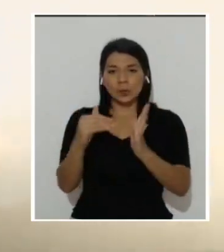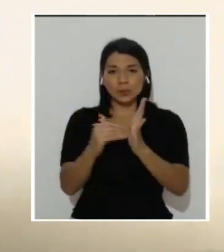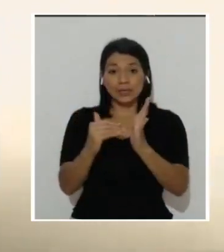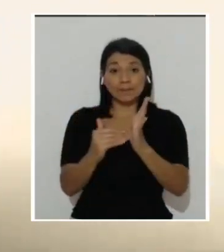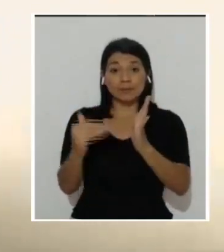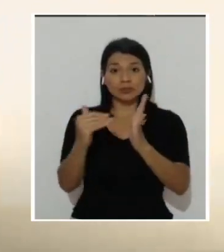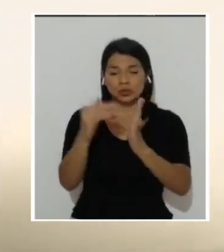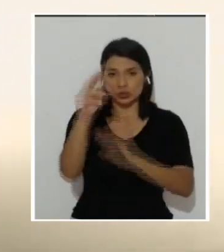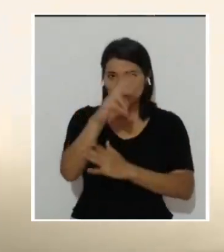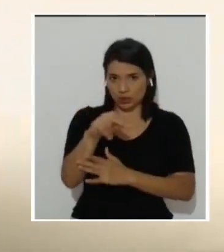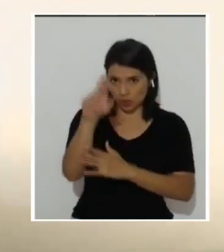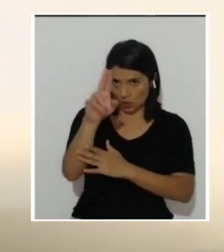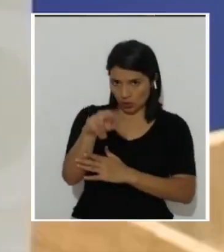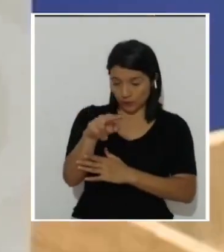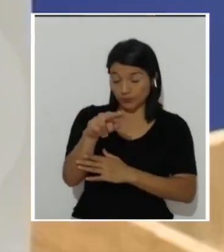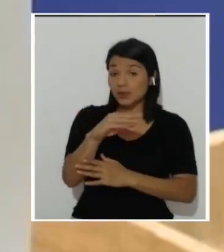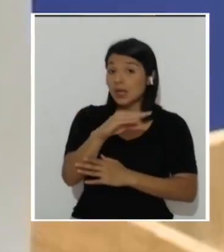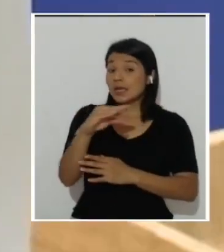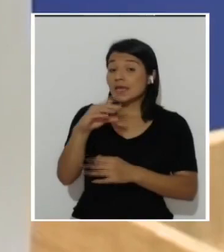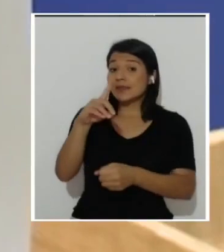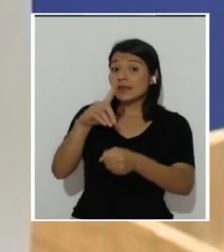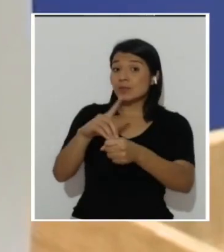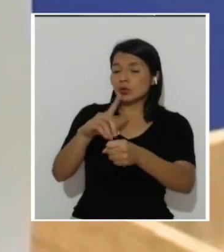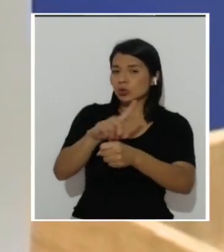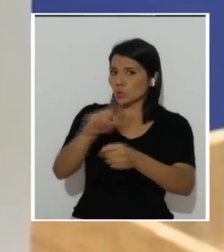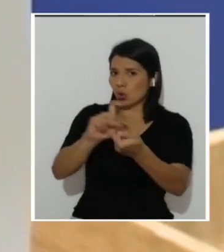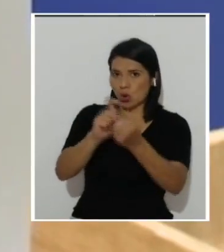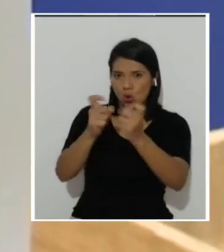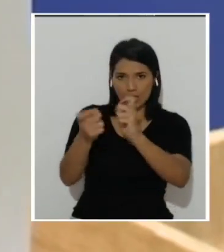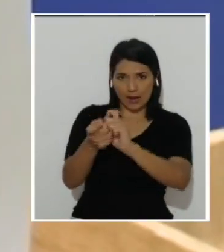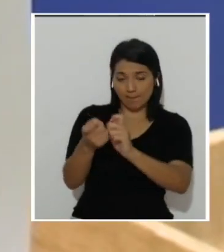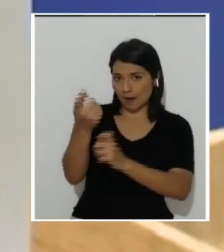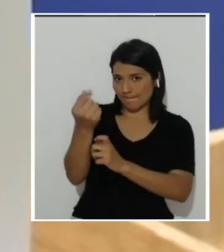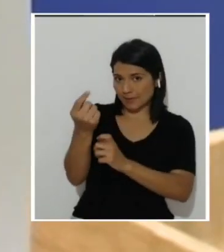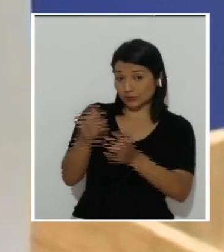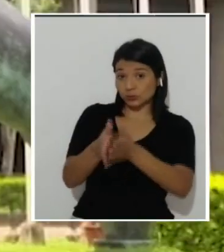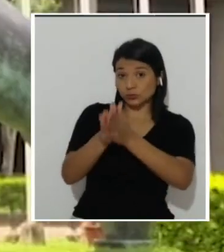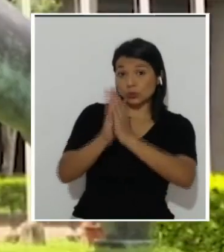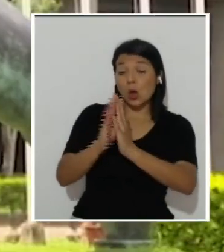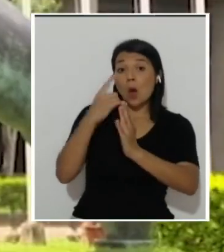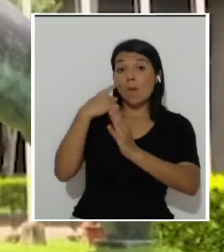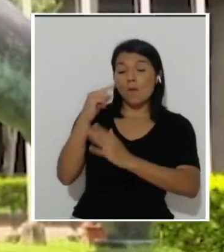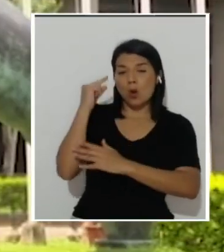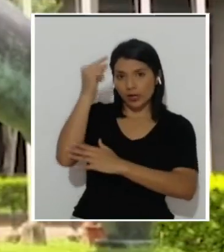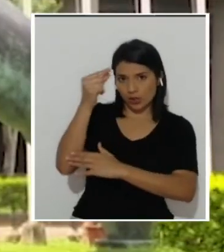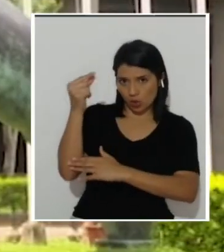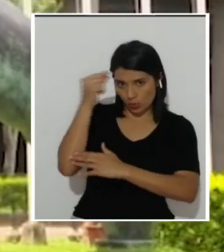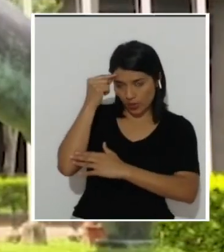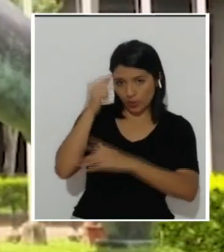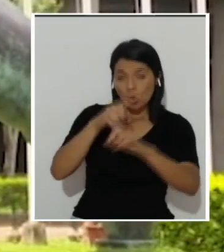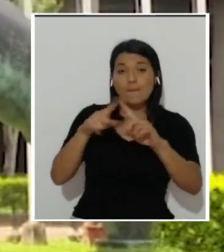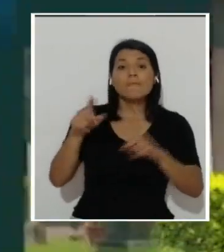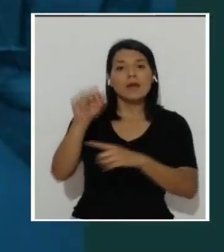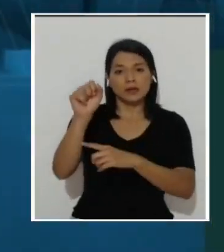los diputados no modificarían el monto solicitado por el Ejecutivo, sí estarían haciendo